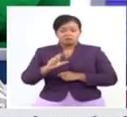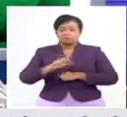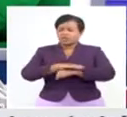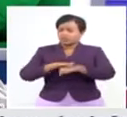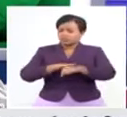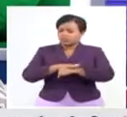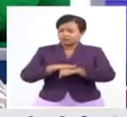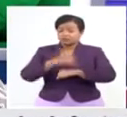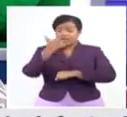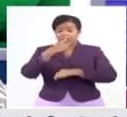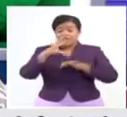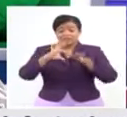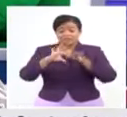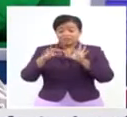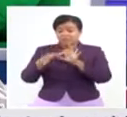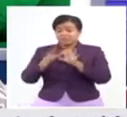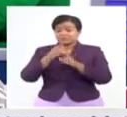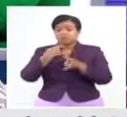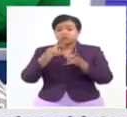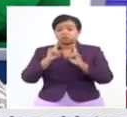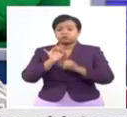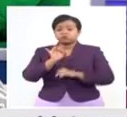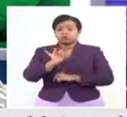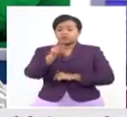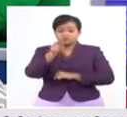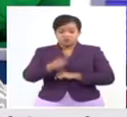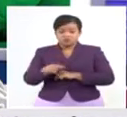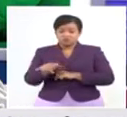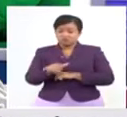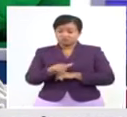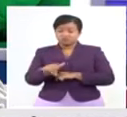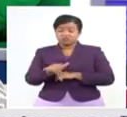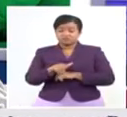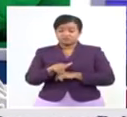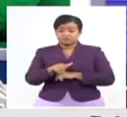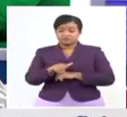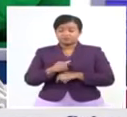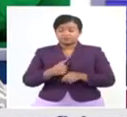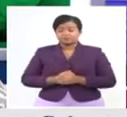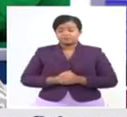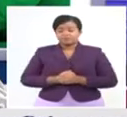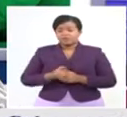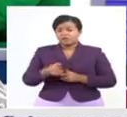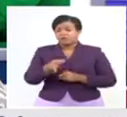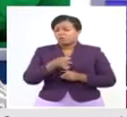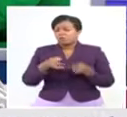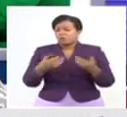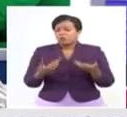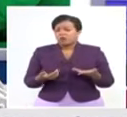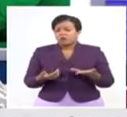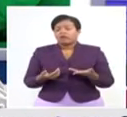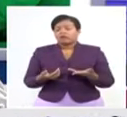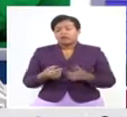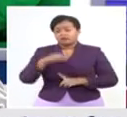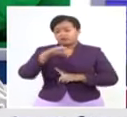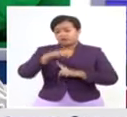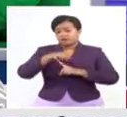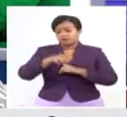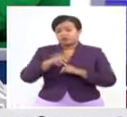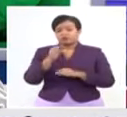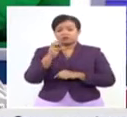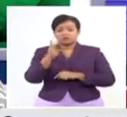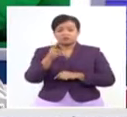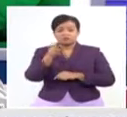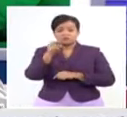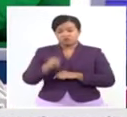Artemisa, fallecen 7 personas también. Del municipio San Cristóbal 3, de